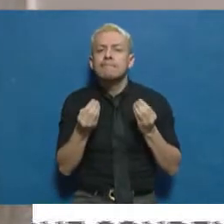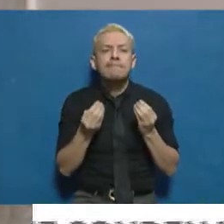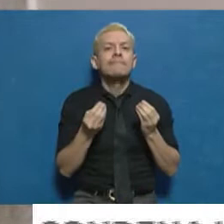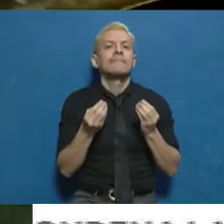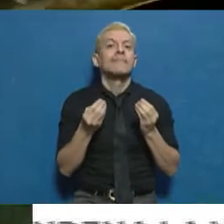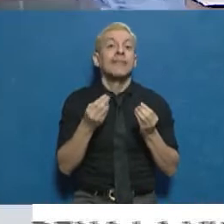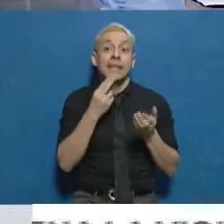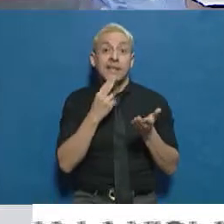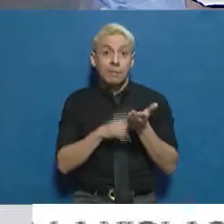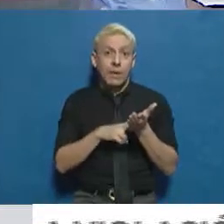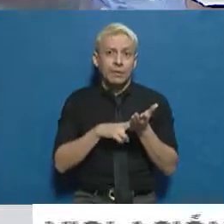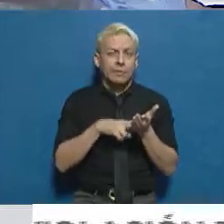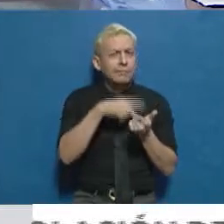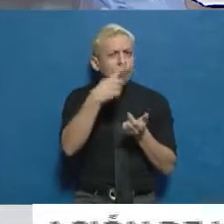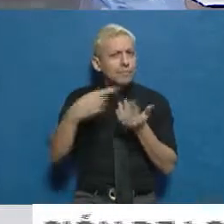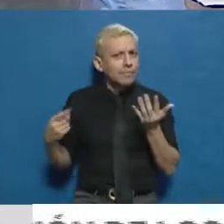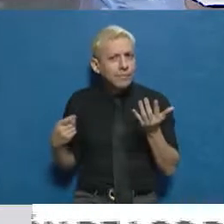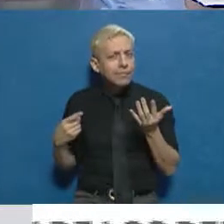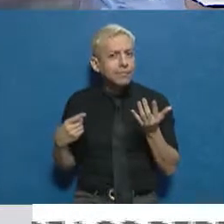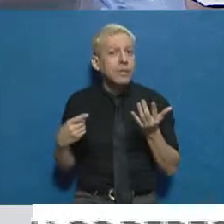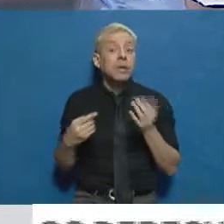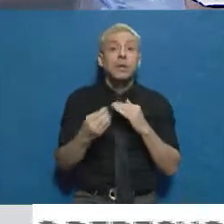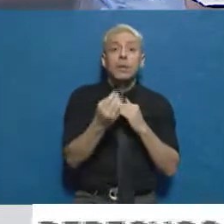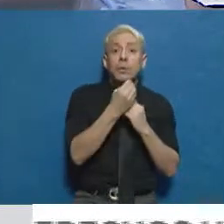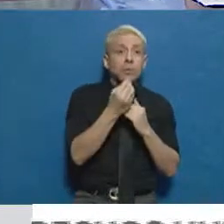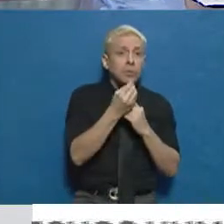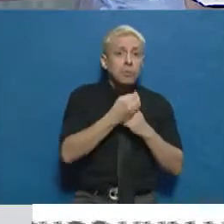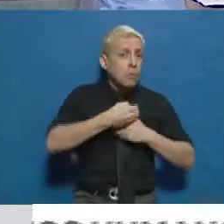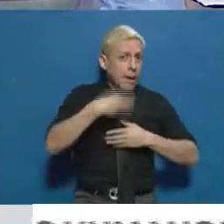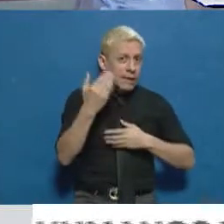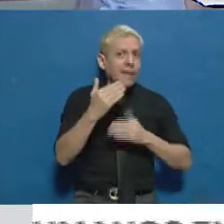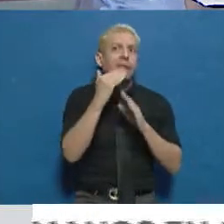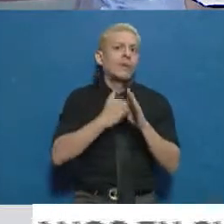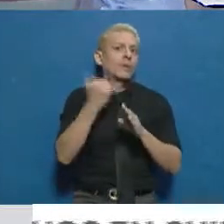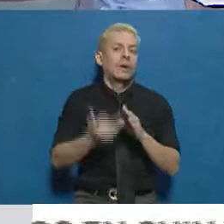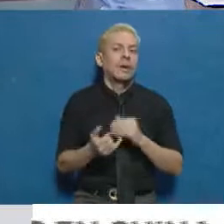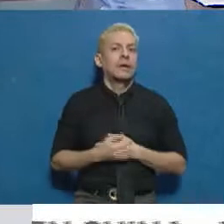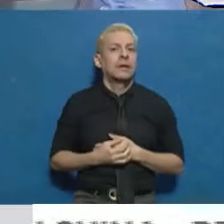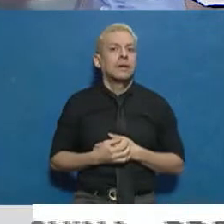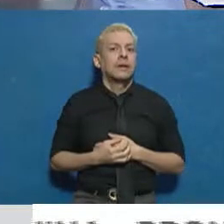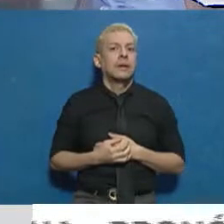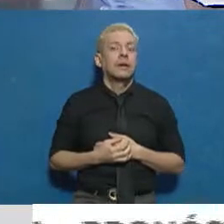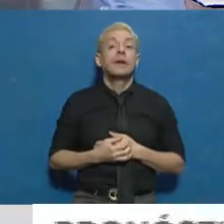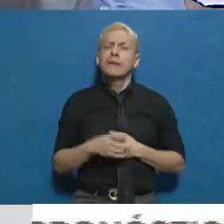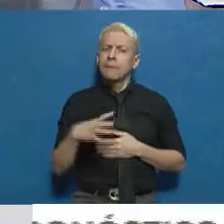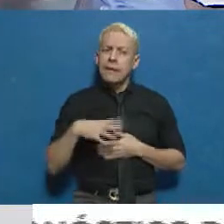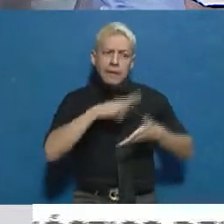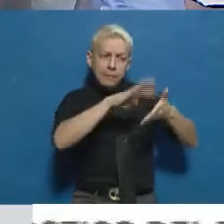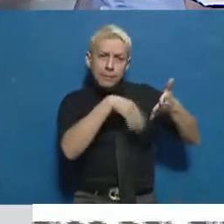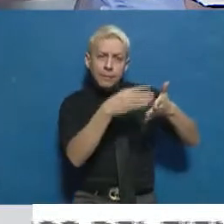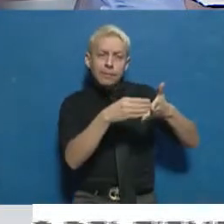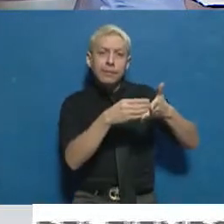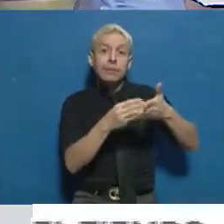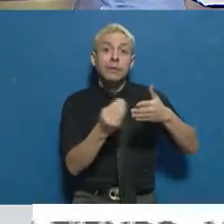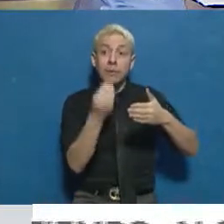cuadro tarifario, es decir, independientemente de lo que consuma, va a tener el descuento igual. Si vos lo estableces en un cuadro tarifario, si consumís más de lo que está